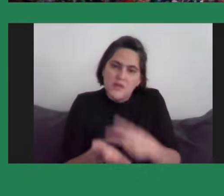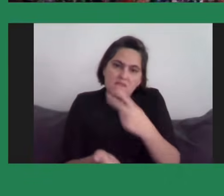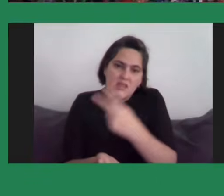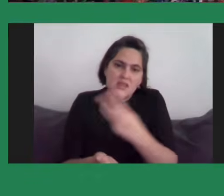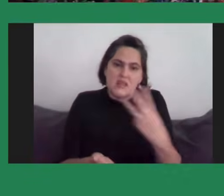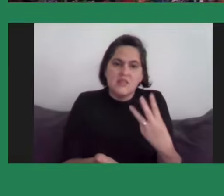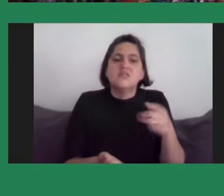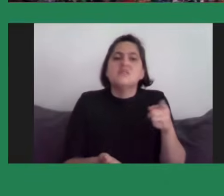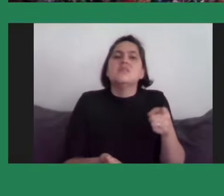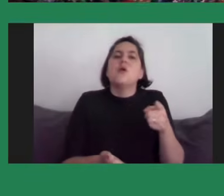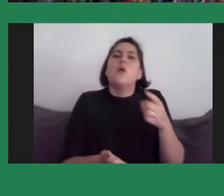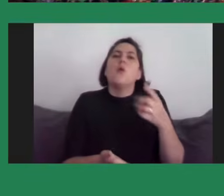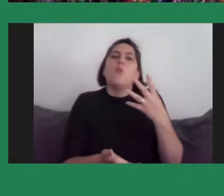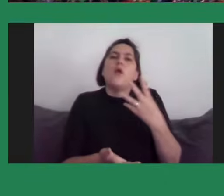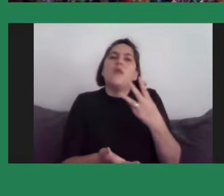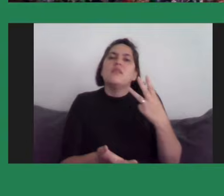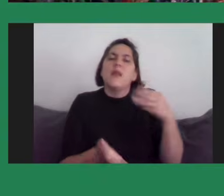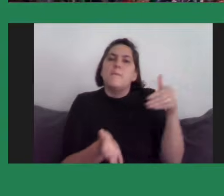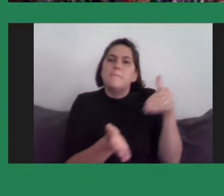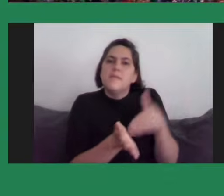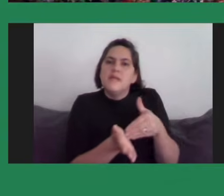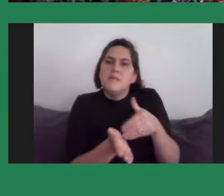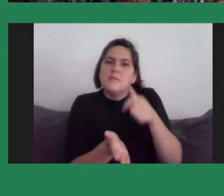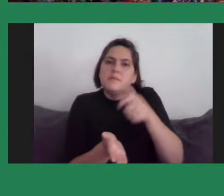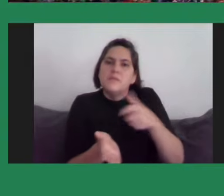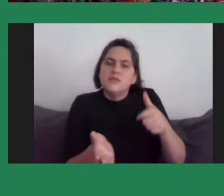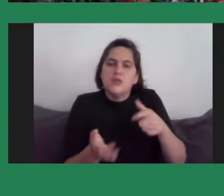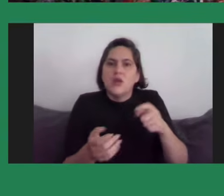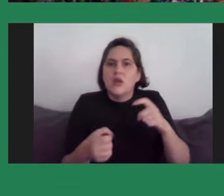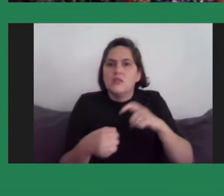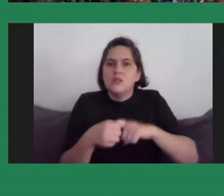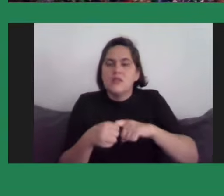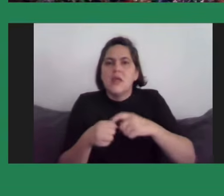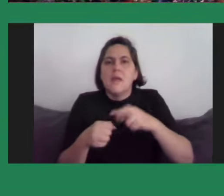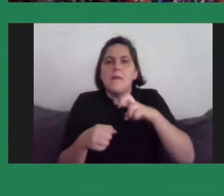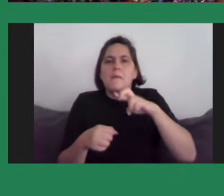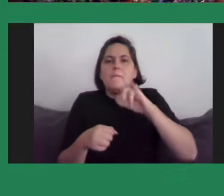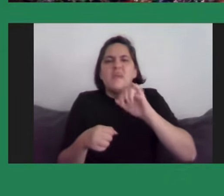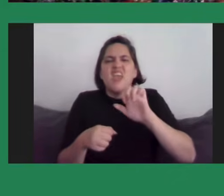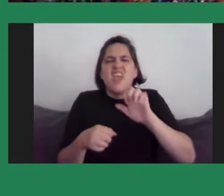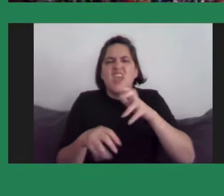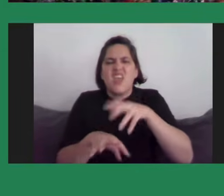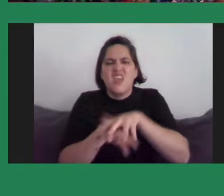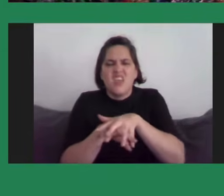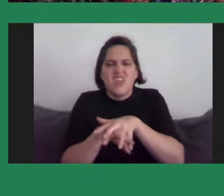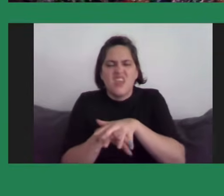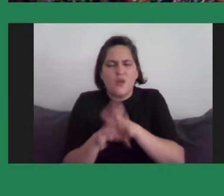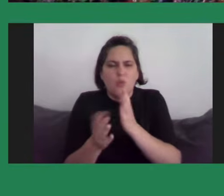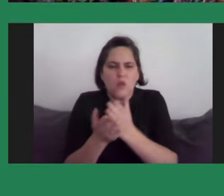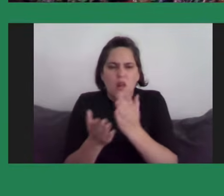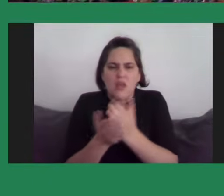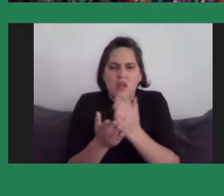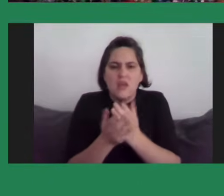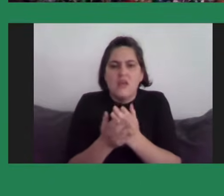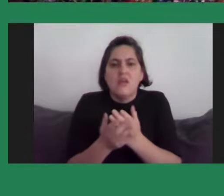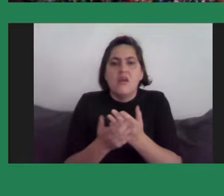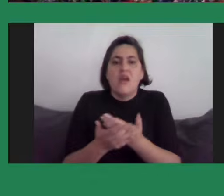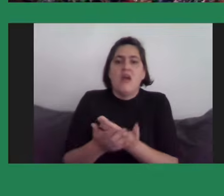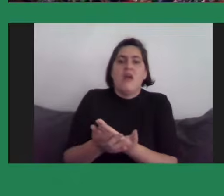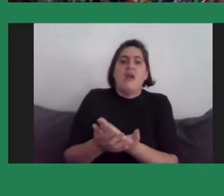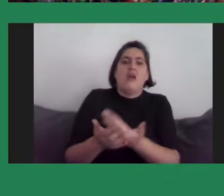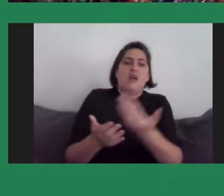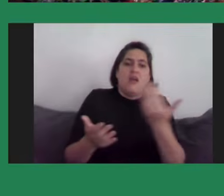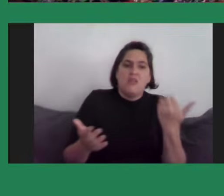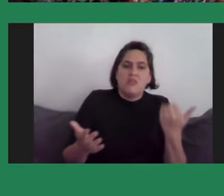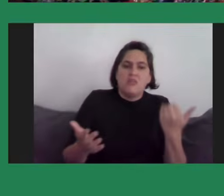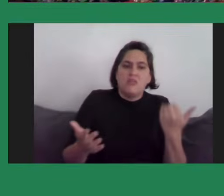43.000 alumnos inscritos en programa de integración escolar y el año 2015 eran 3.700, es decir, hubo más